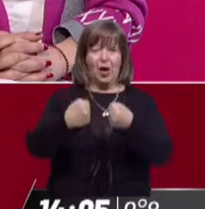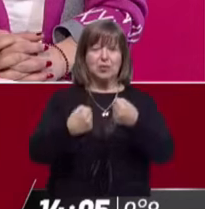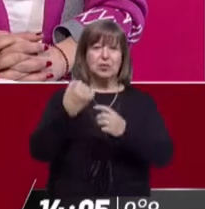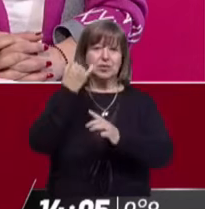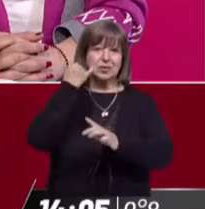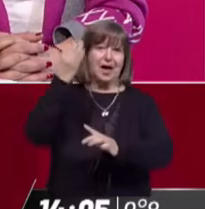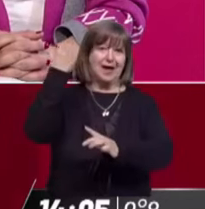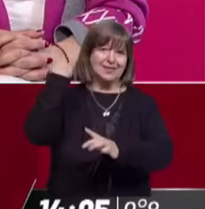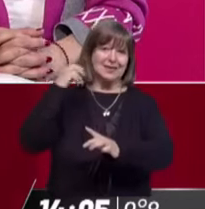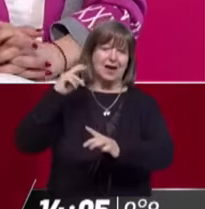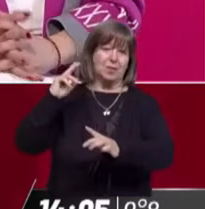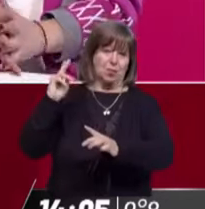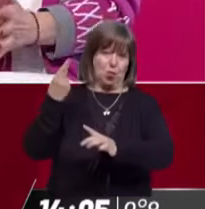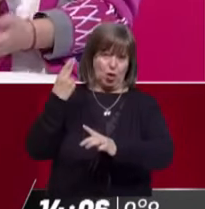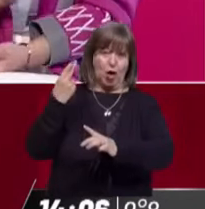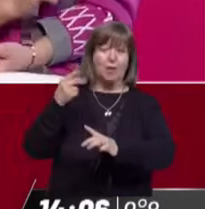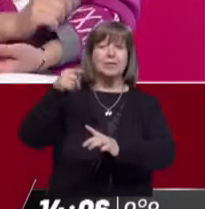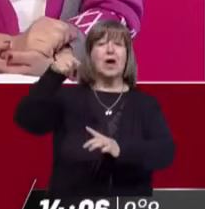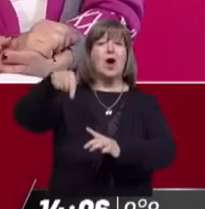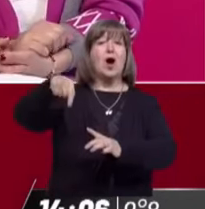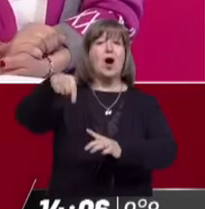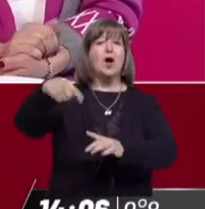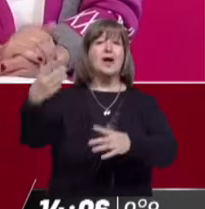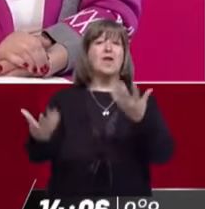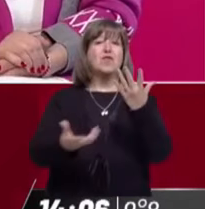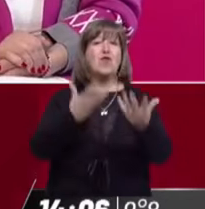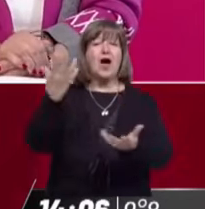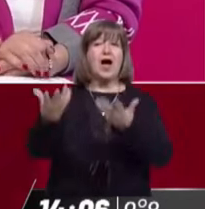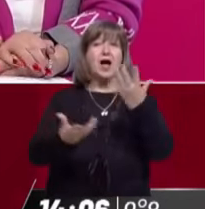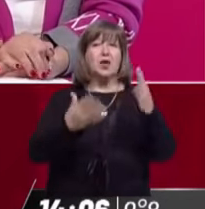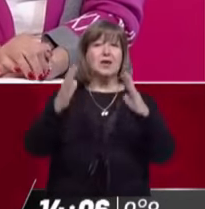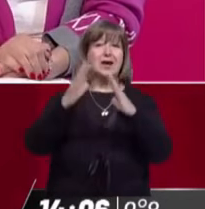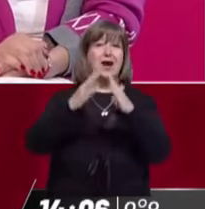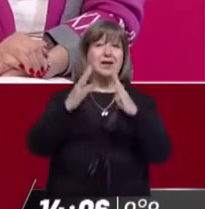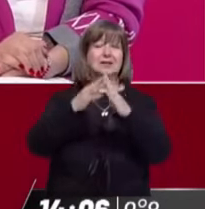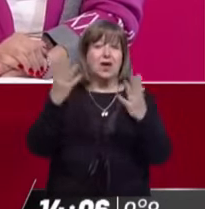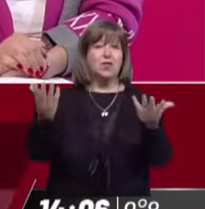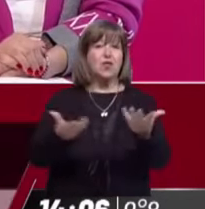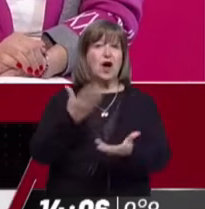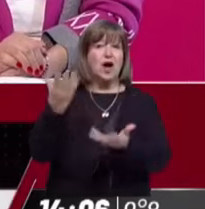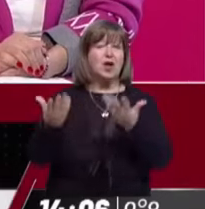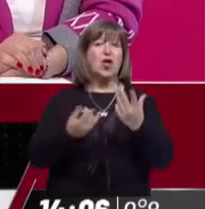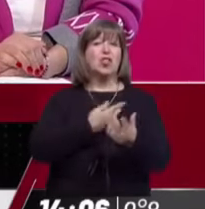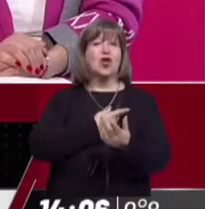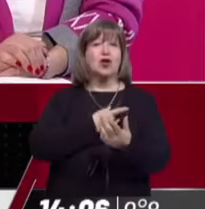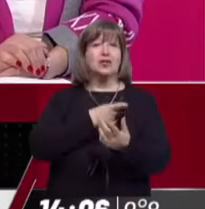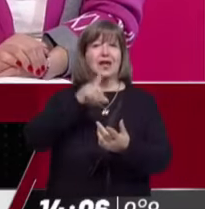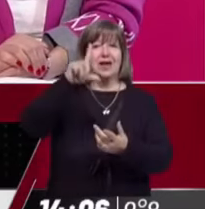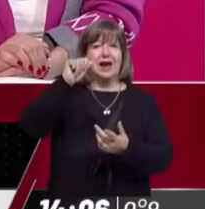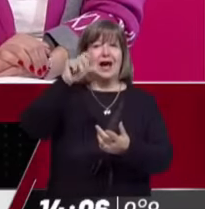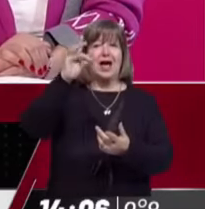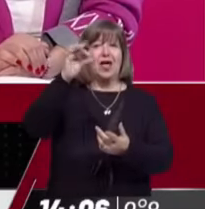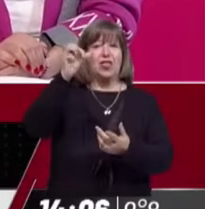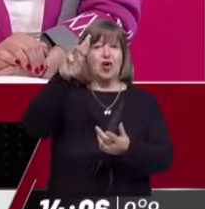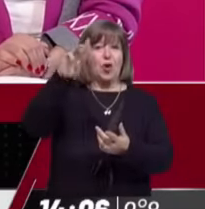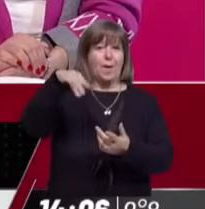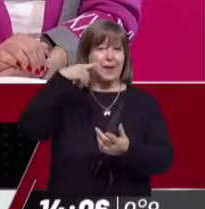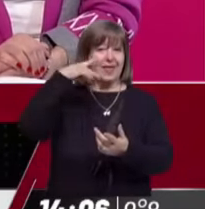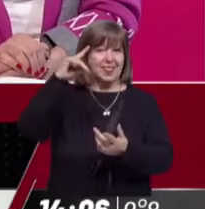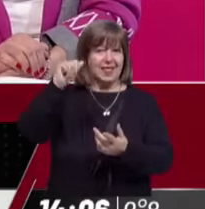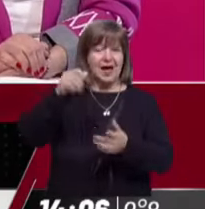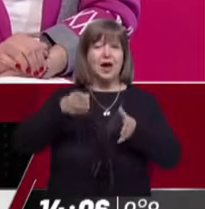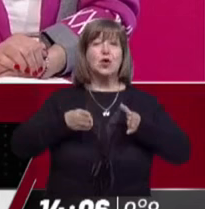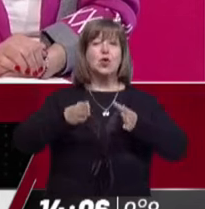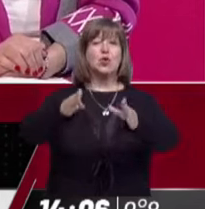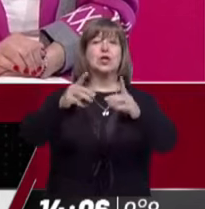Hoy es un incendio voraz que terminó con la vida de una persona. Esto ocurrió en La Dormida, sobre la Ruta 50.